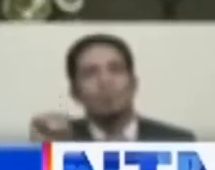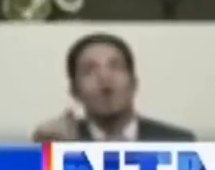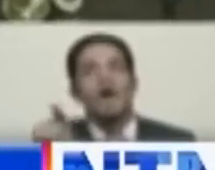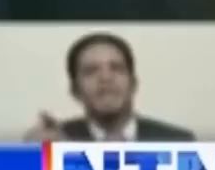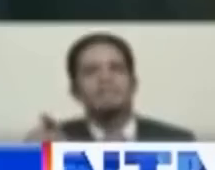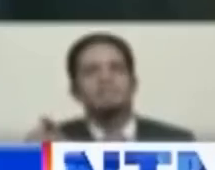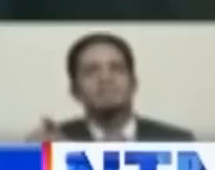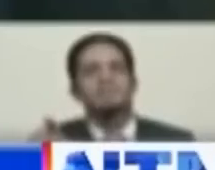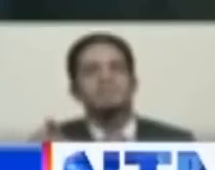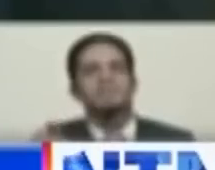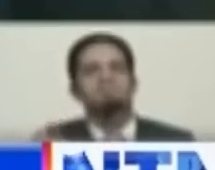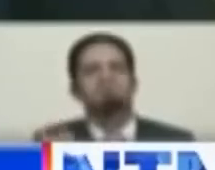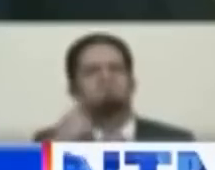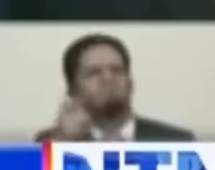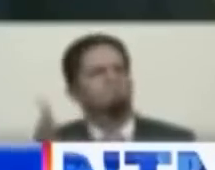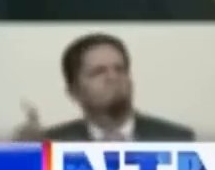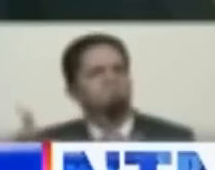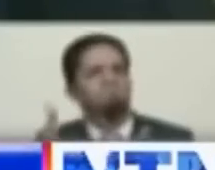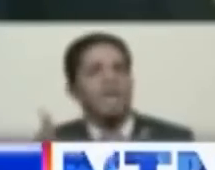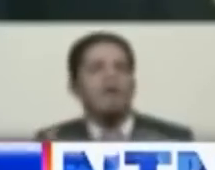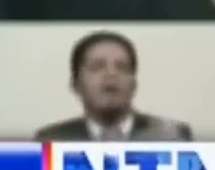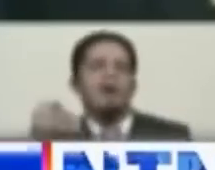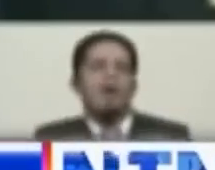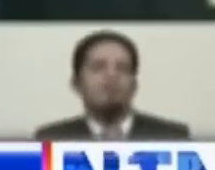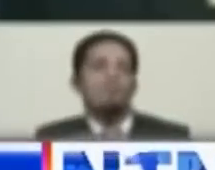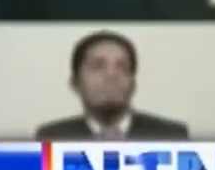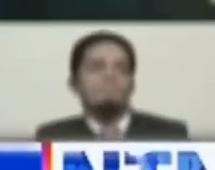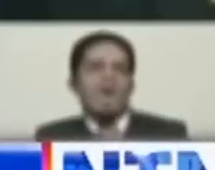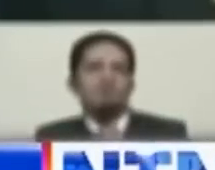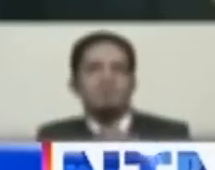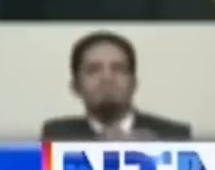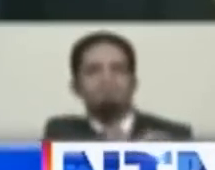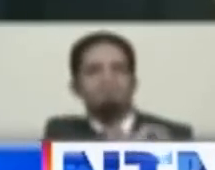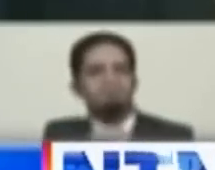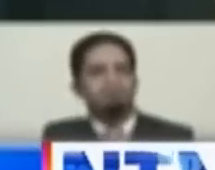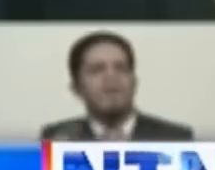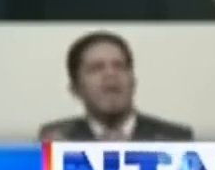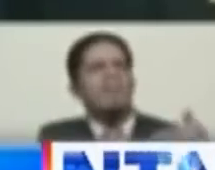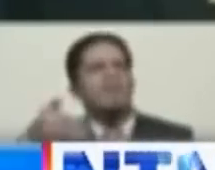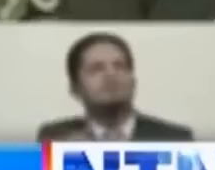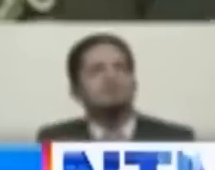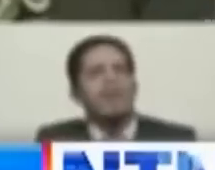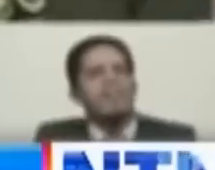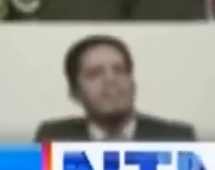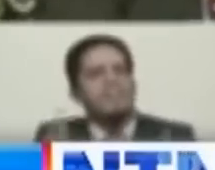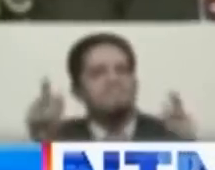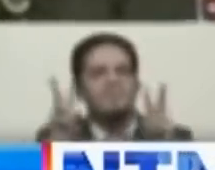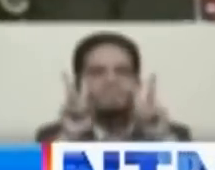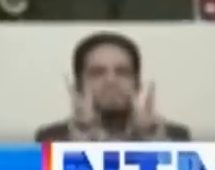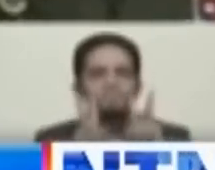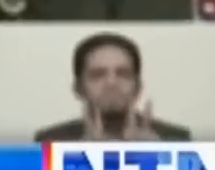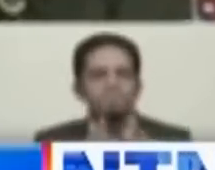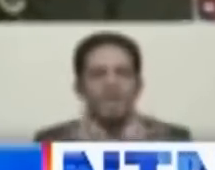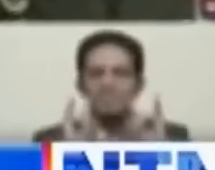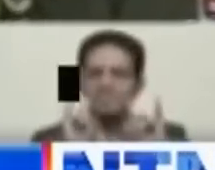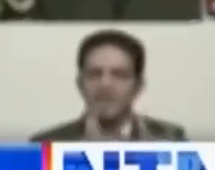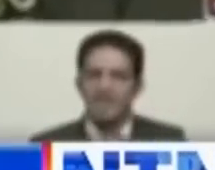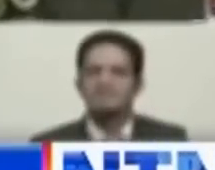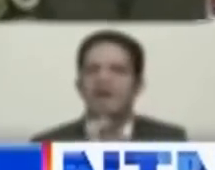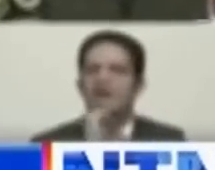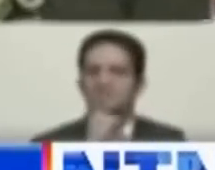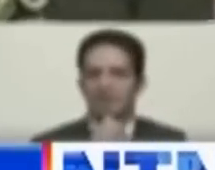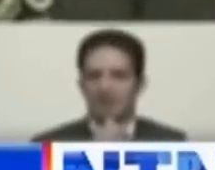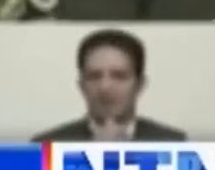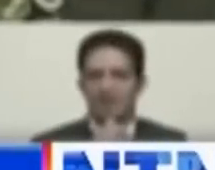resulta electo por la gran mayoría de los votantes en elecciones libres, universales, directas y